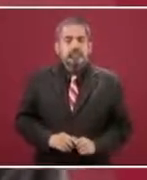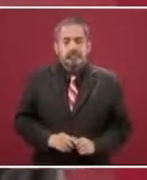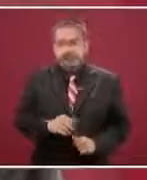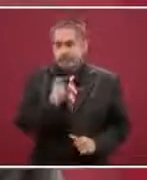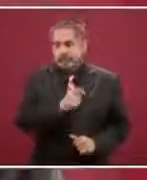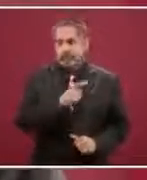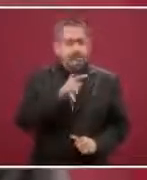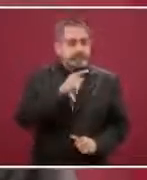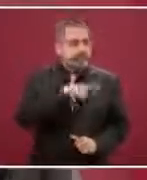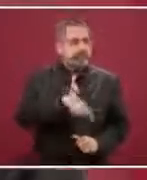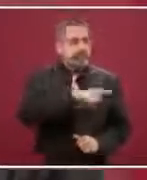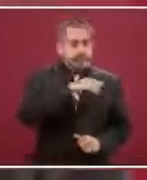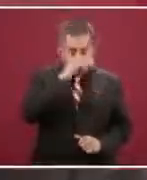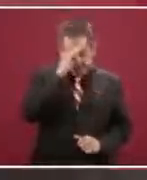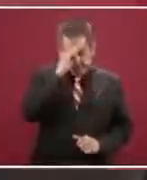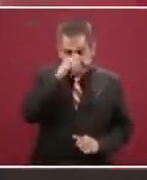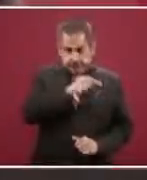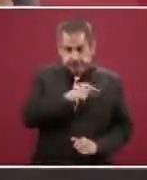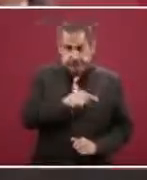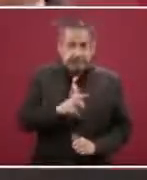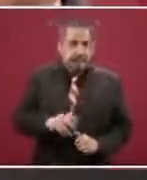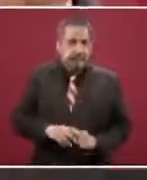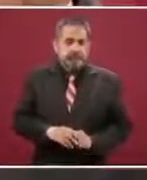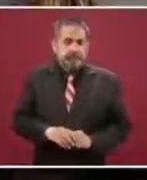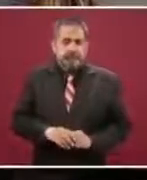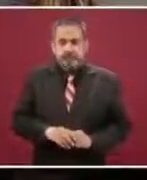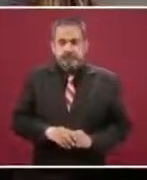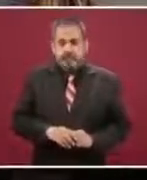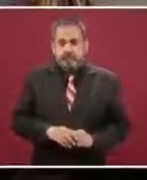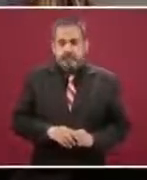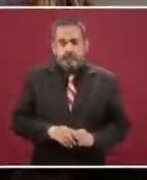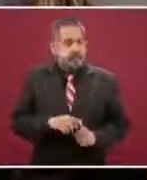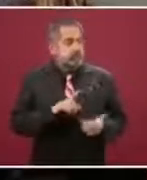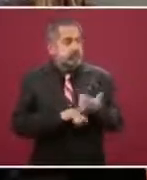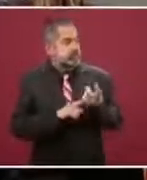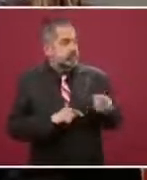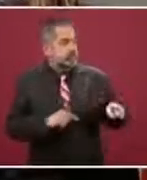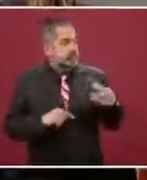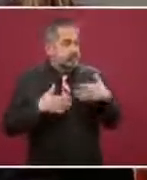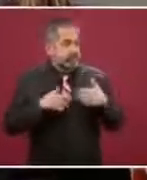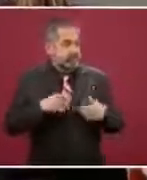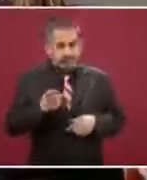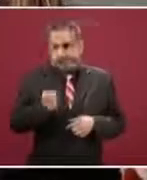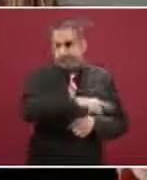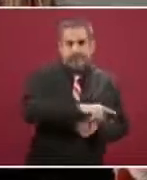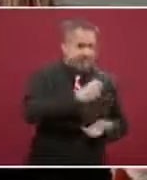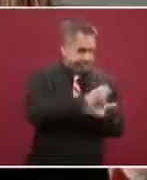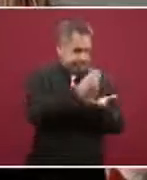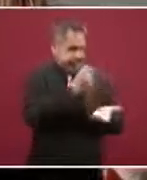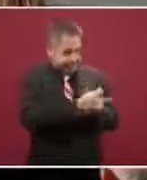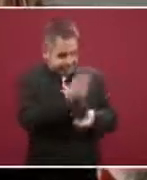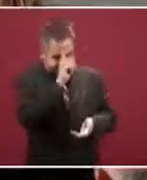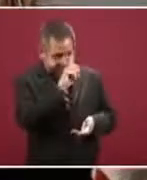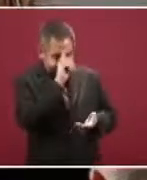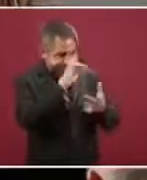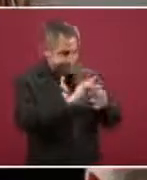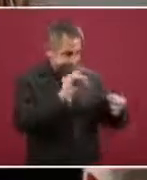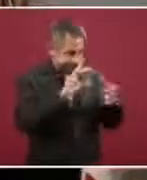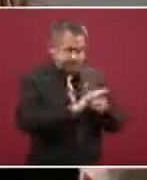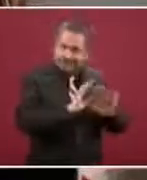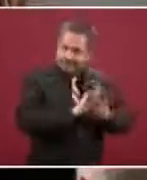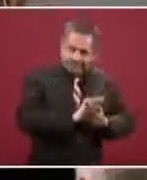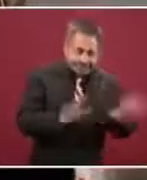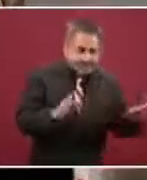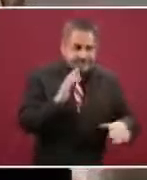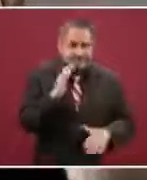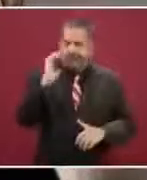que vayan entendiendo o recibiendo terapia de que esto